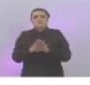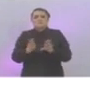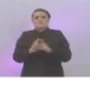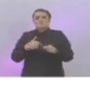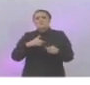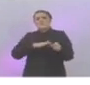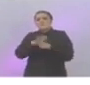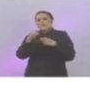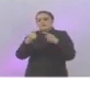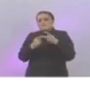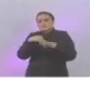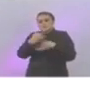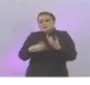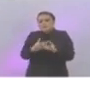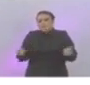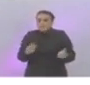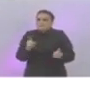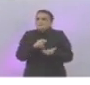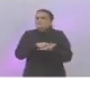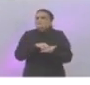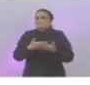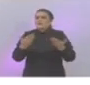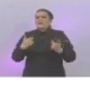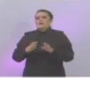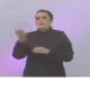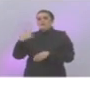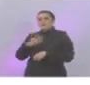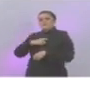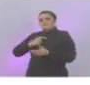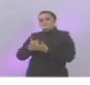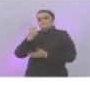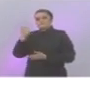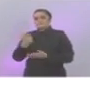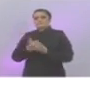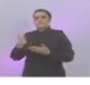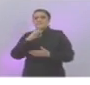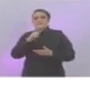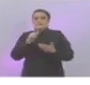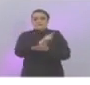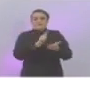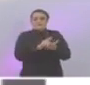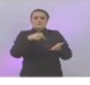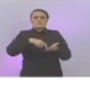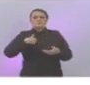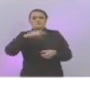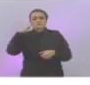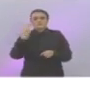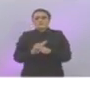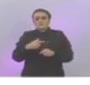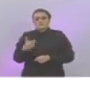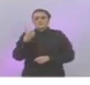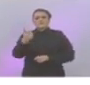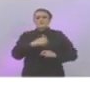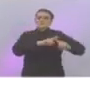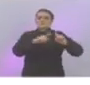de criterios de austeridad, la reducción de la deuda pública, un mejor marco legal para la responsabilidad financiera de